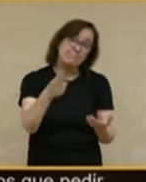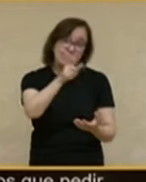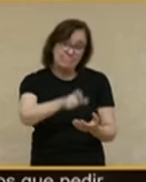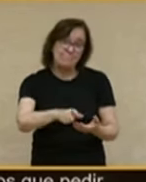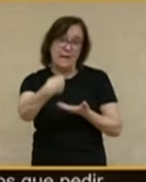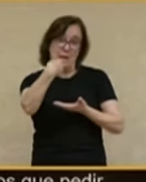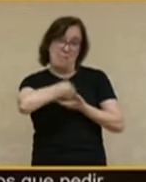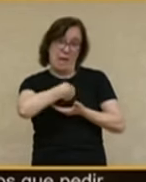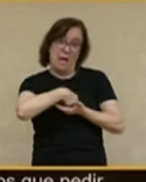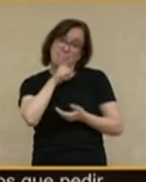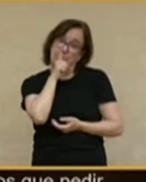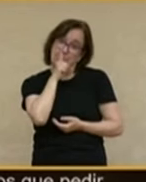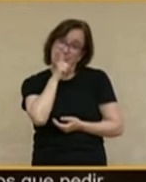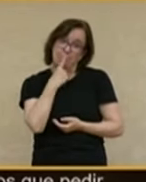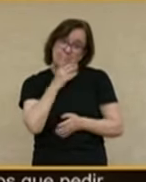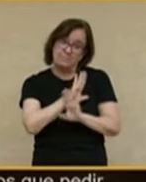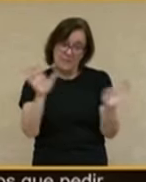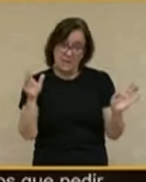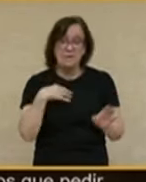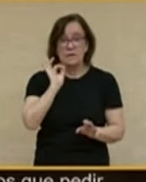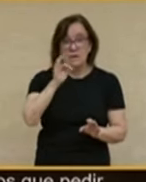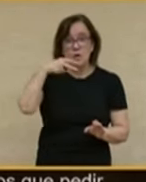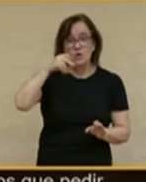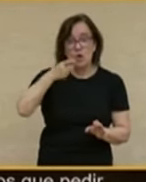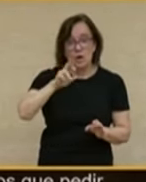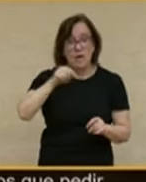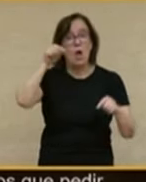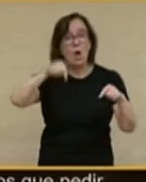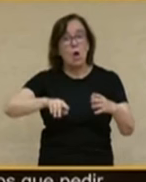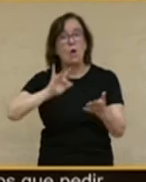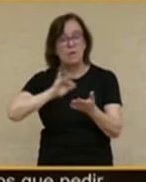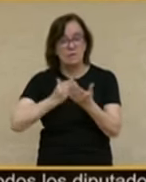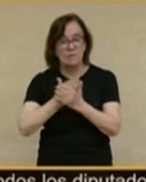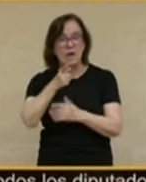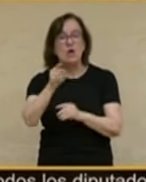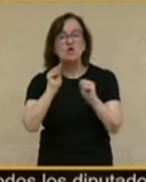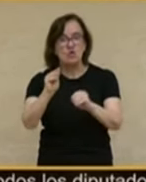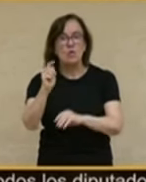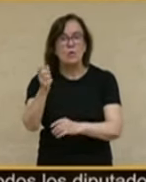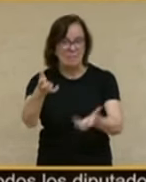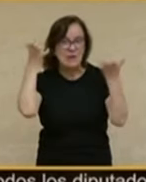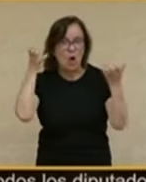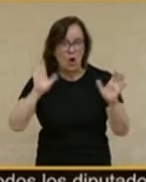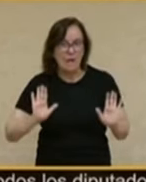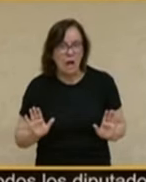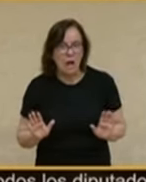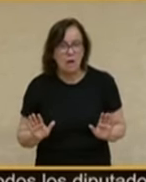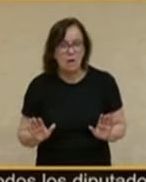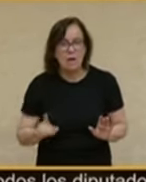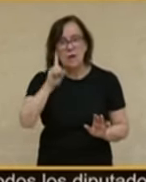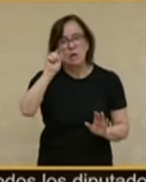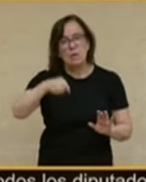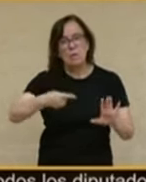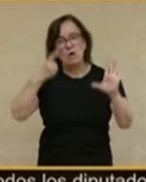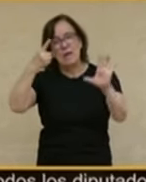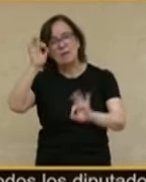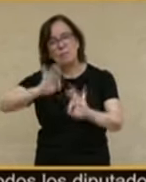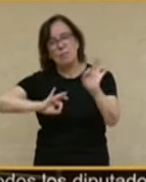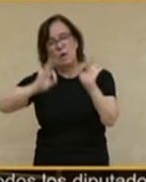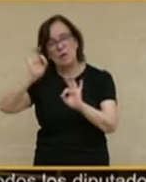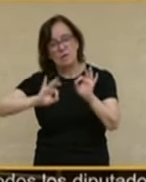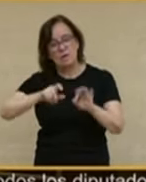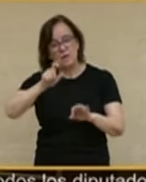rechistar. Efectivamente, señora Noguera, hoy es el día de su victoria. El 1,6%